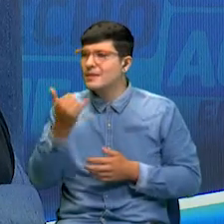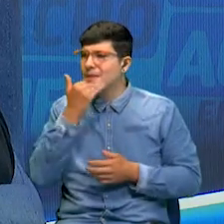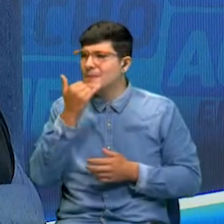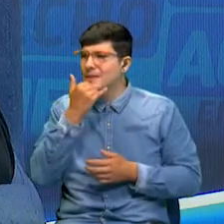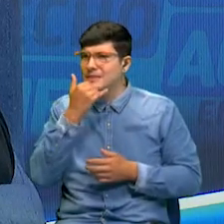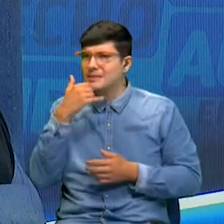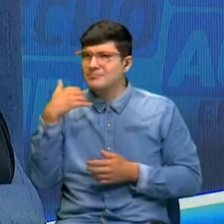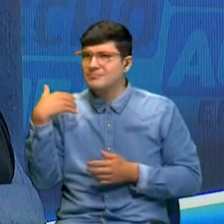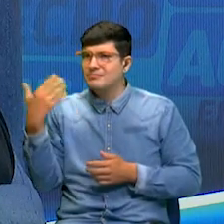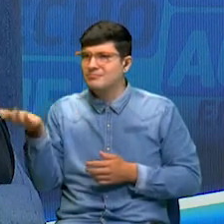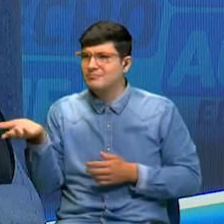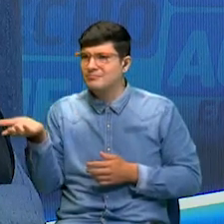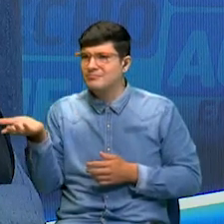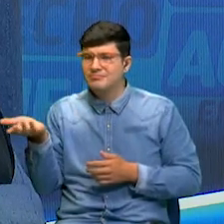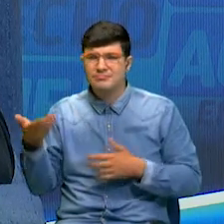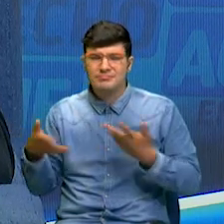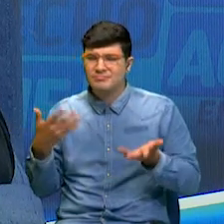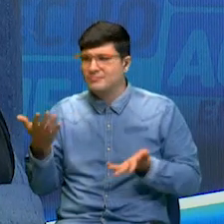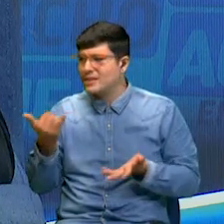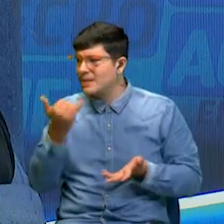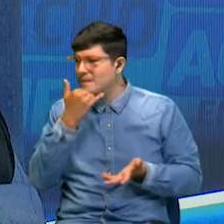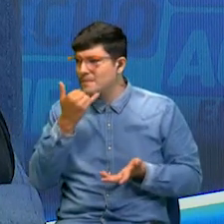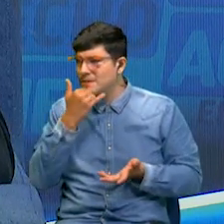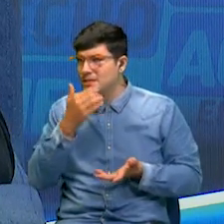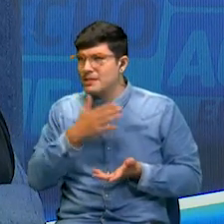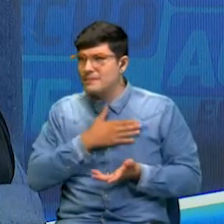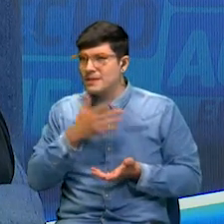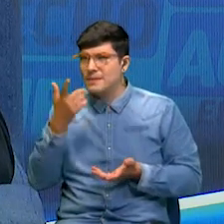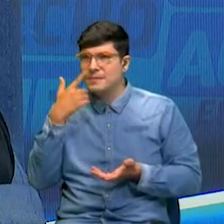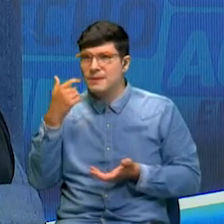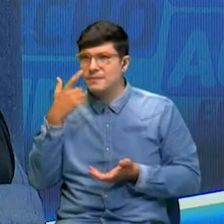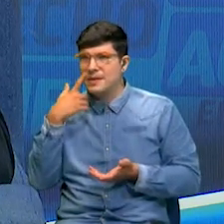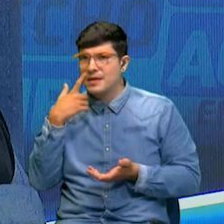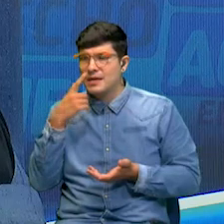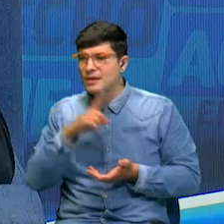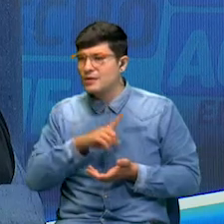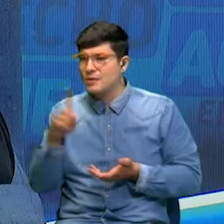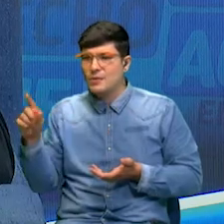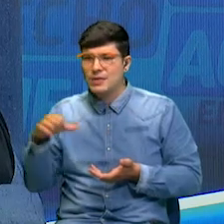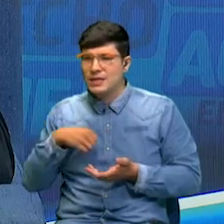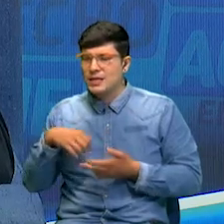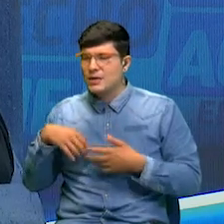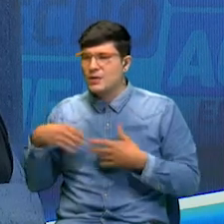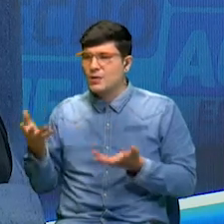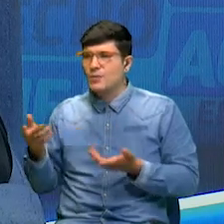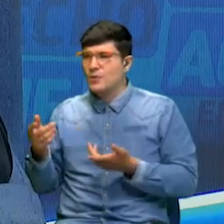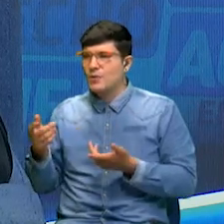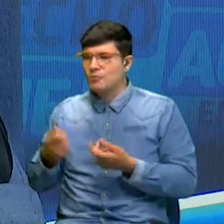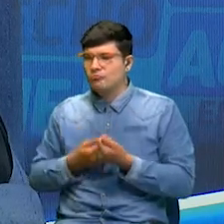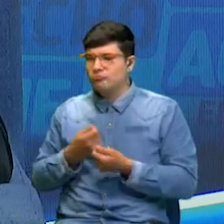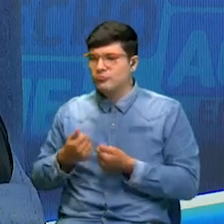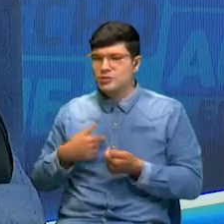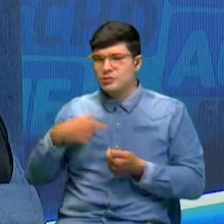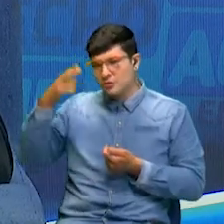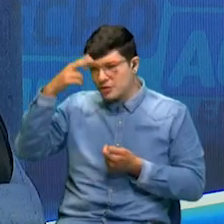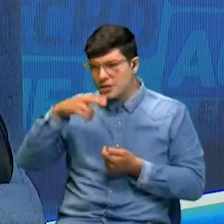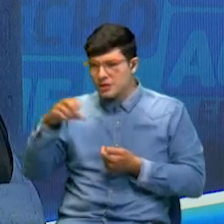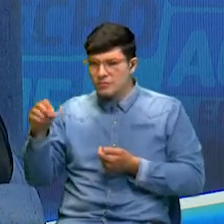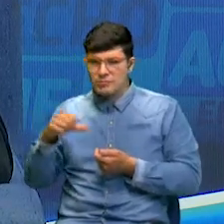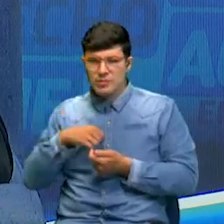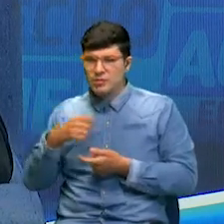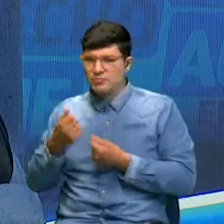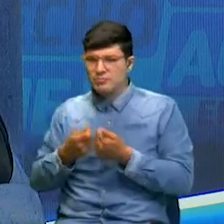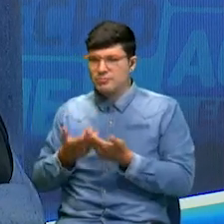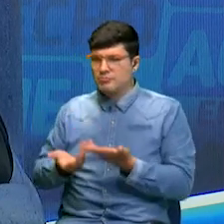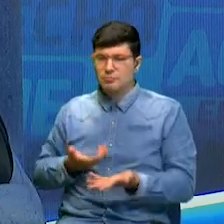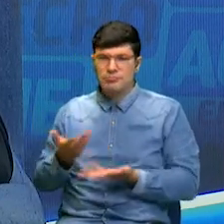si pues mi papá no tiene cómo subsidiarse y como hijo yo tampoco tengo cómo subsidiarlo.